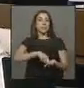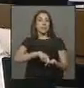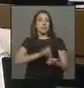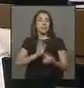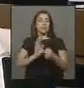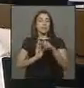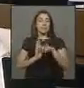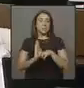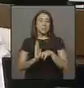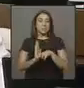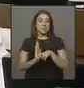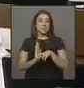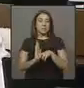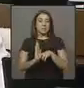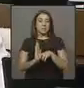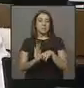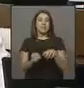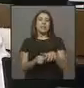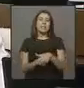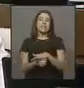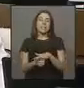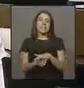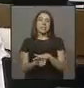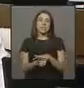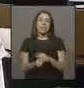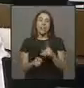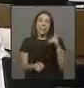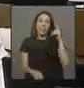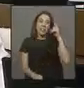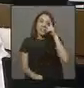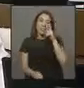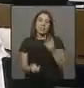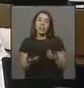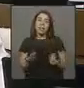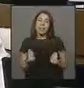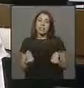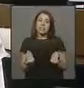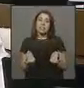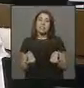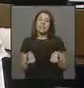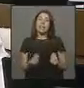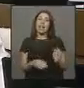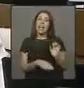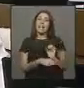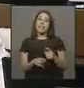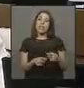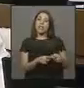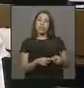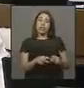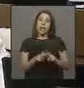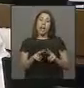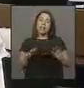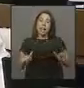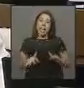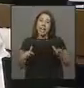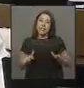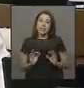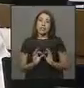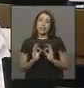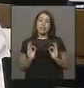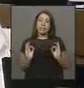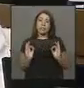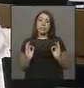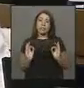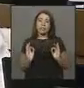al firmar la iniciativa que hoy estamos revisando, situaciones tan difíciles requieren que el Estado y la sociedad hagan un esfuerzo